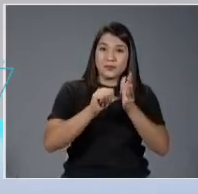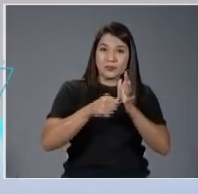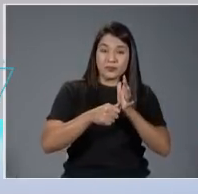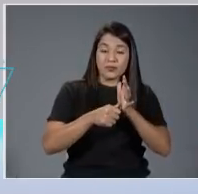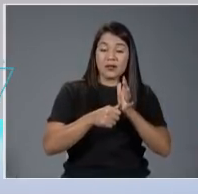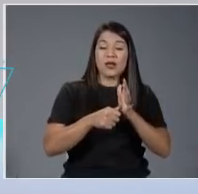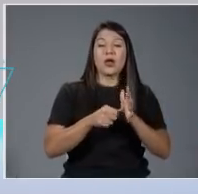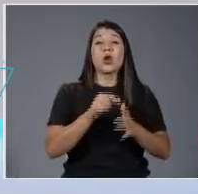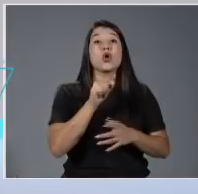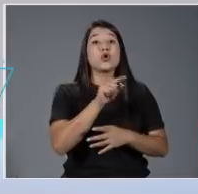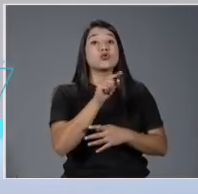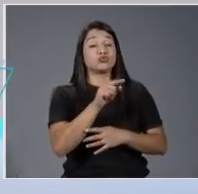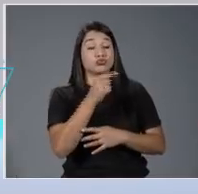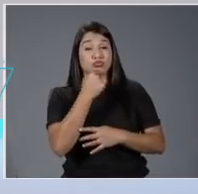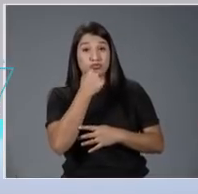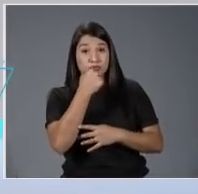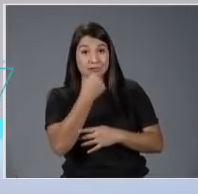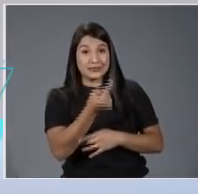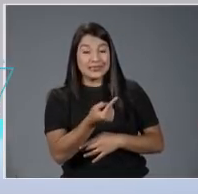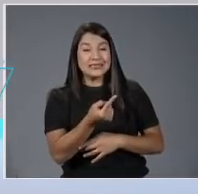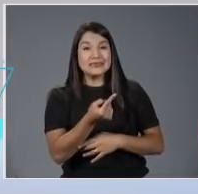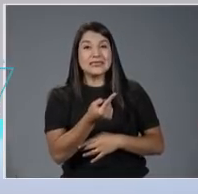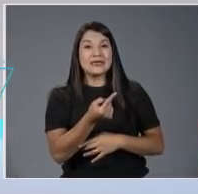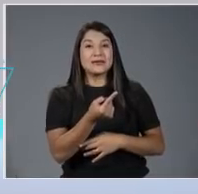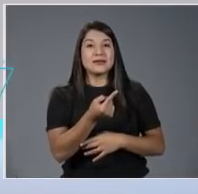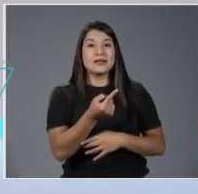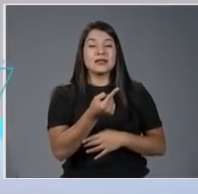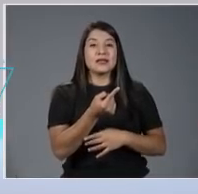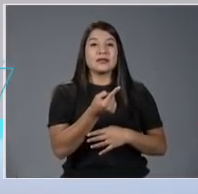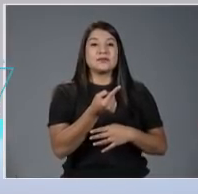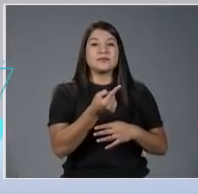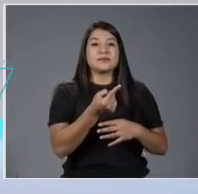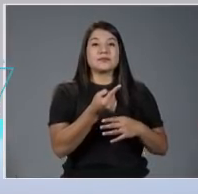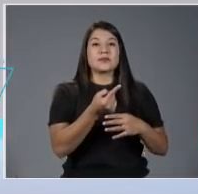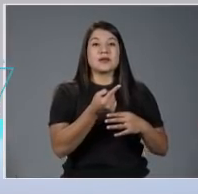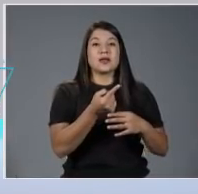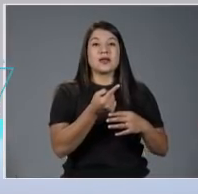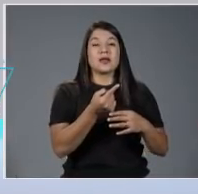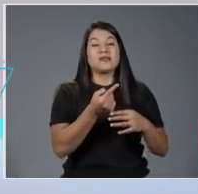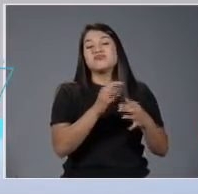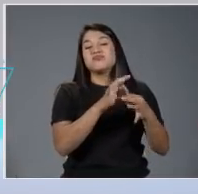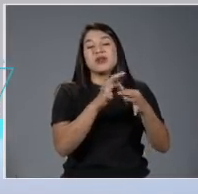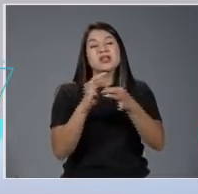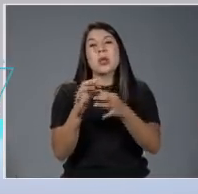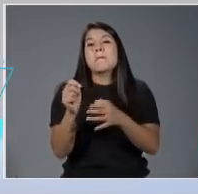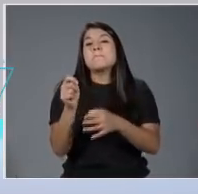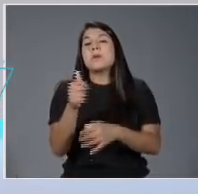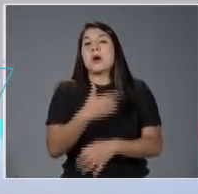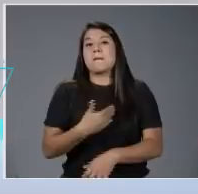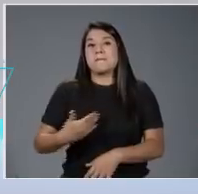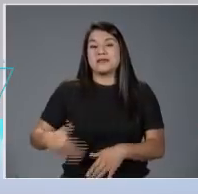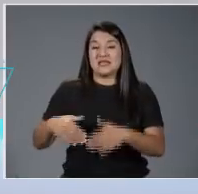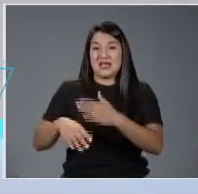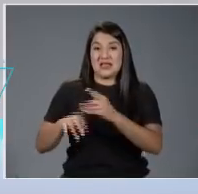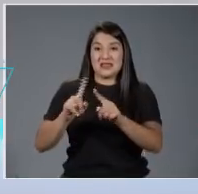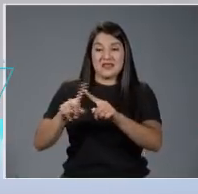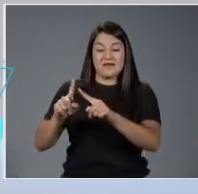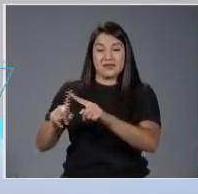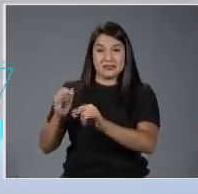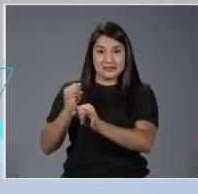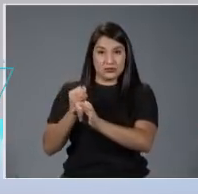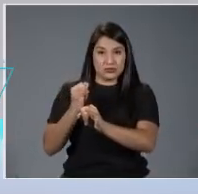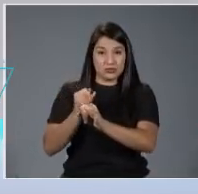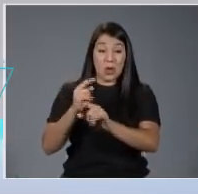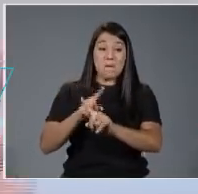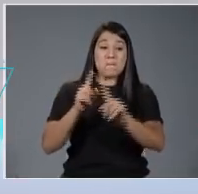que usted está señalando está sobre todo en función de algunas pocas presidencias ejecutivas. En lo que es el gabinete,